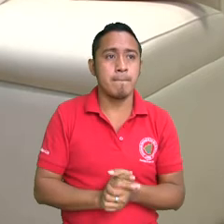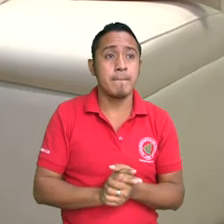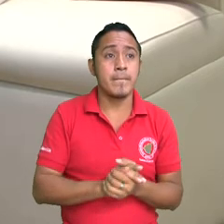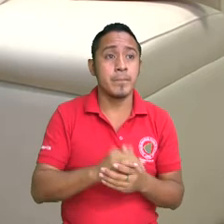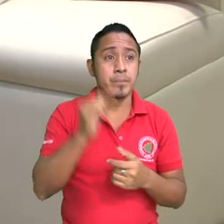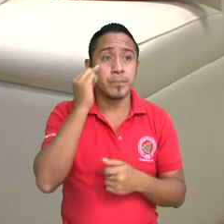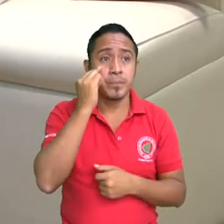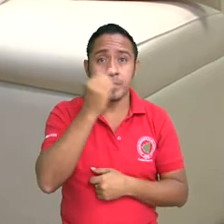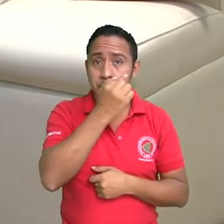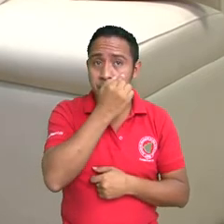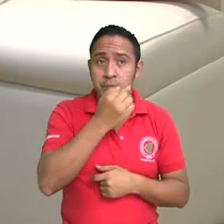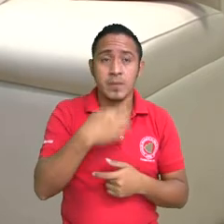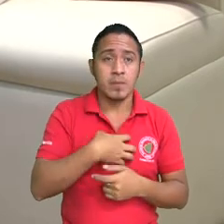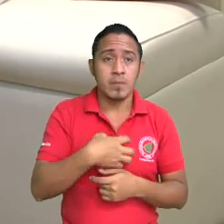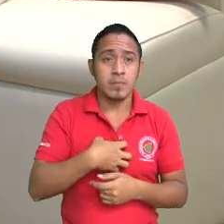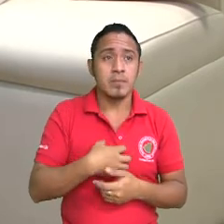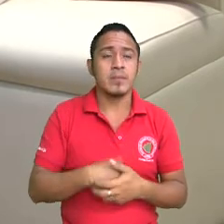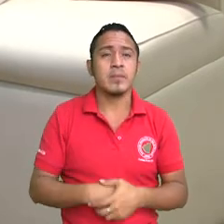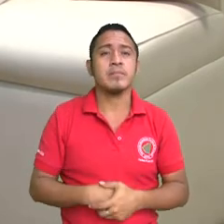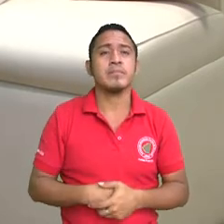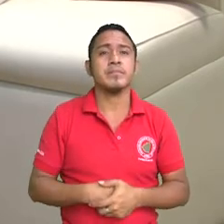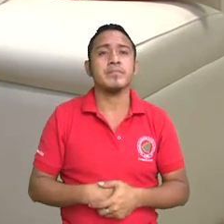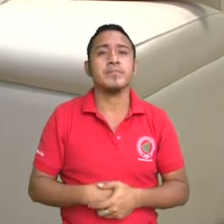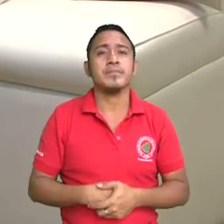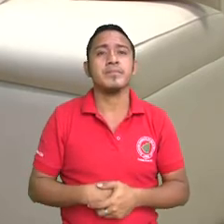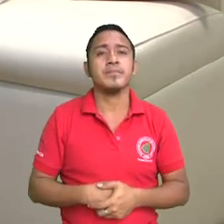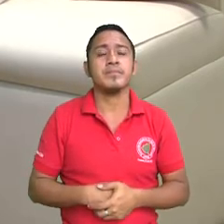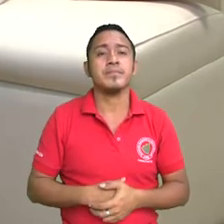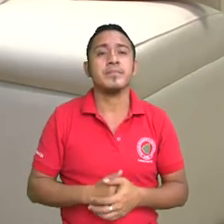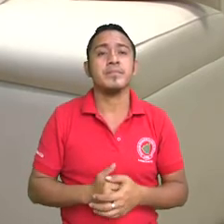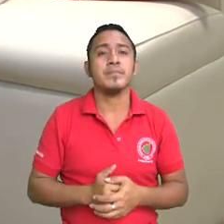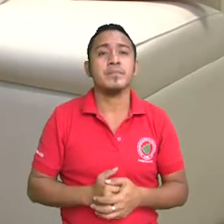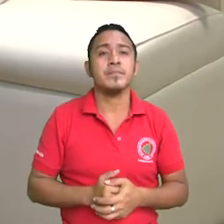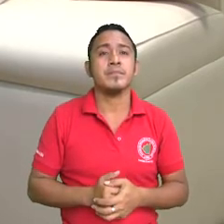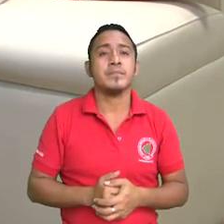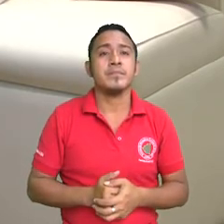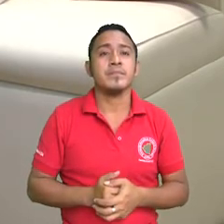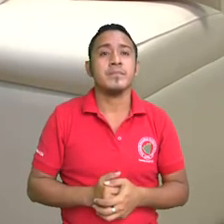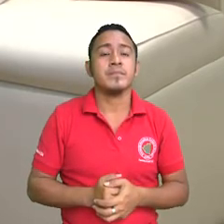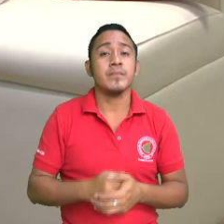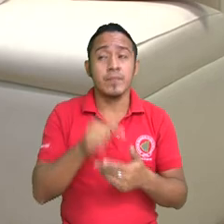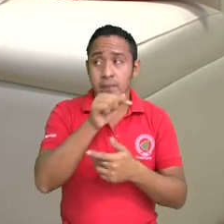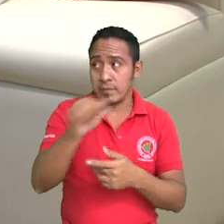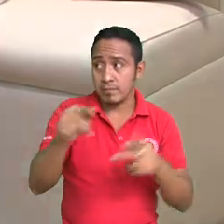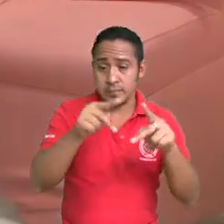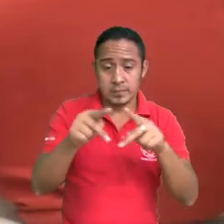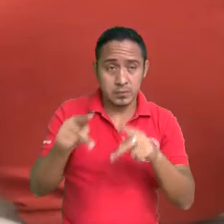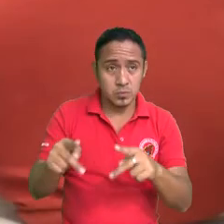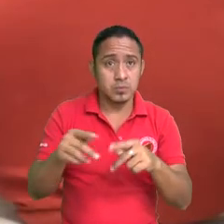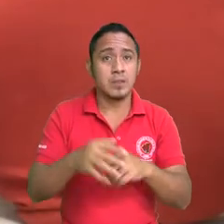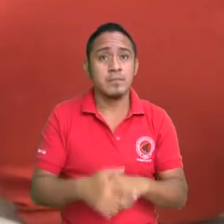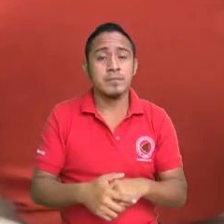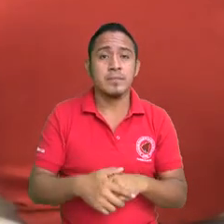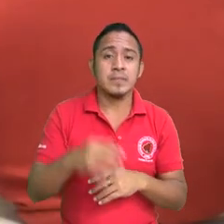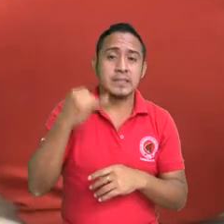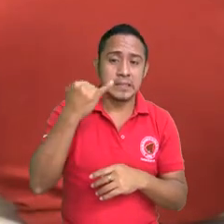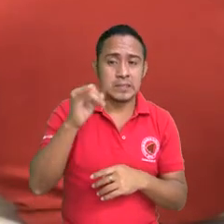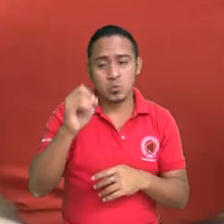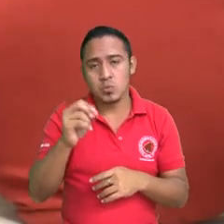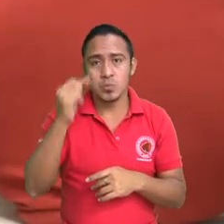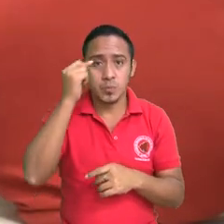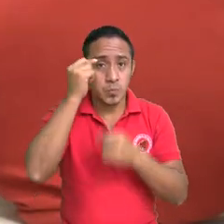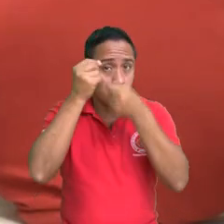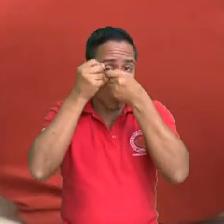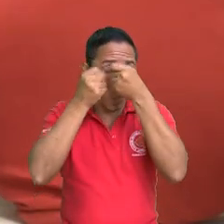visión estando ya teniendo alguna complicación? En este caso, los pacientes estando operados o no operados, los